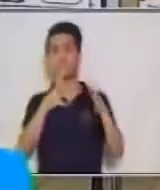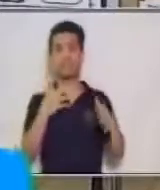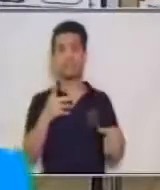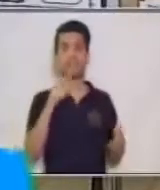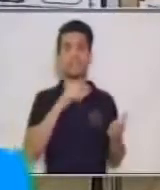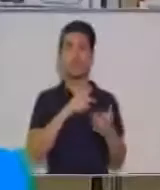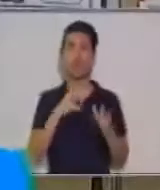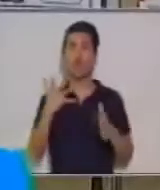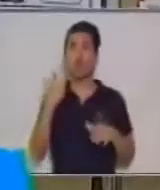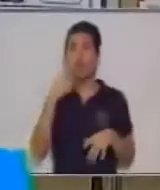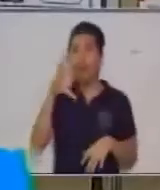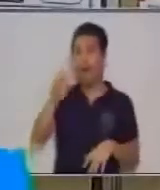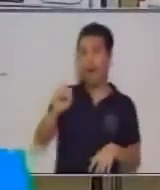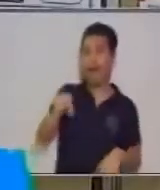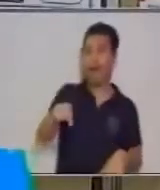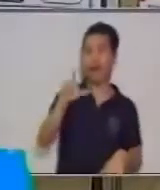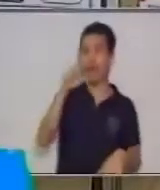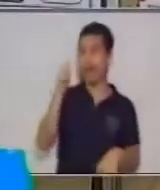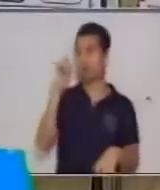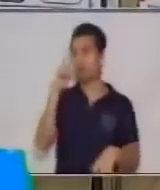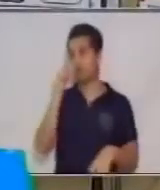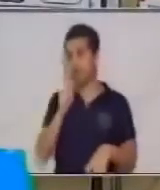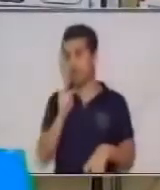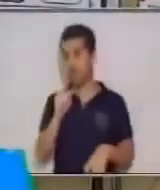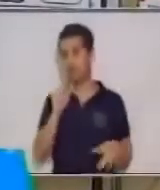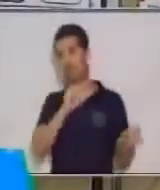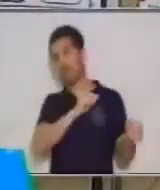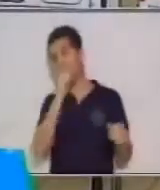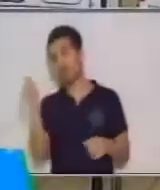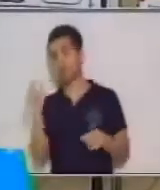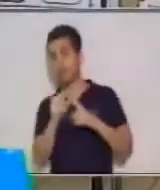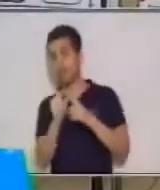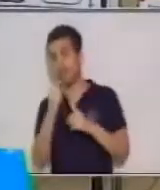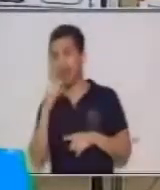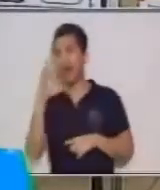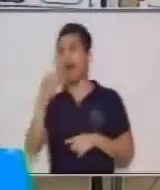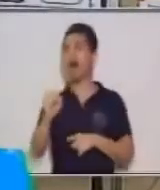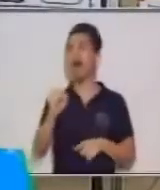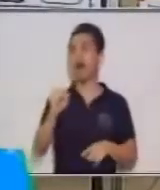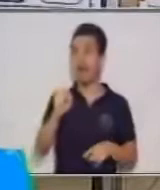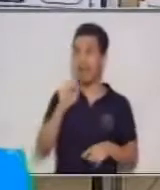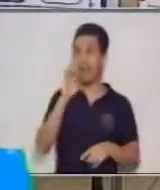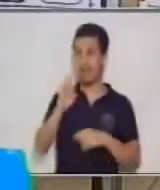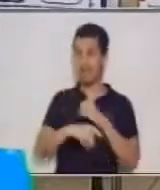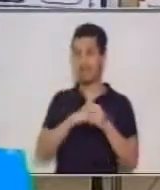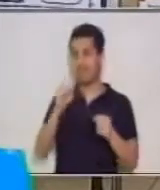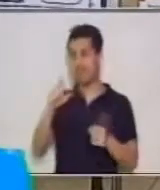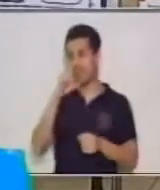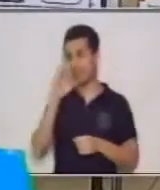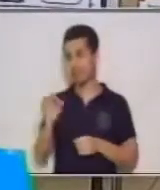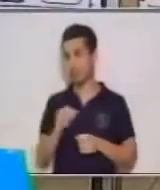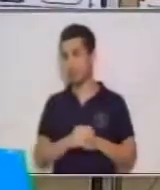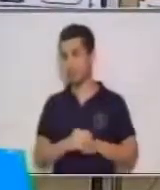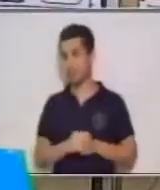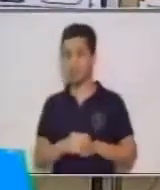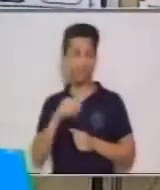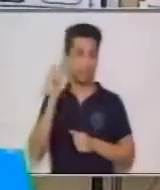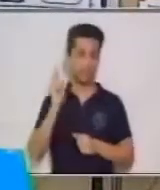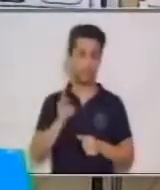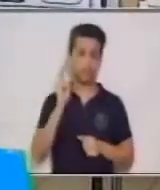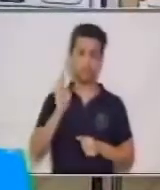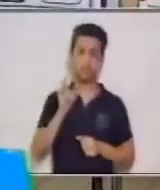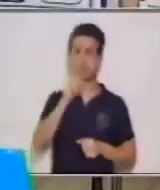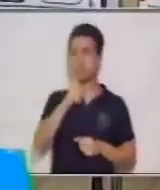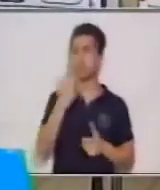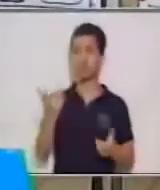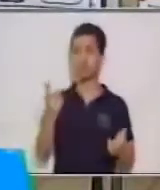causa y otras palabras que cuando las leas ahora sabrás que ese es un efecto. Y presenta siempre tu